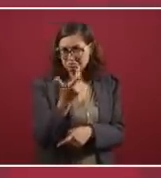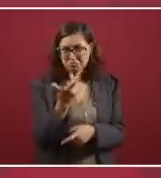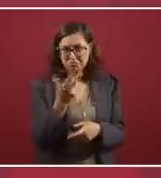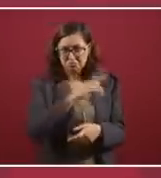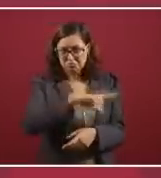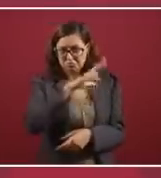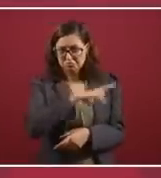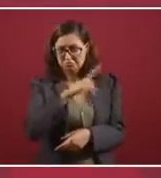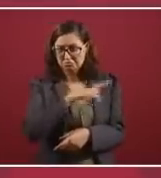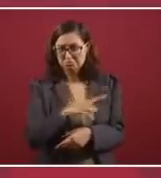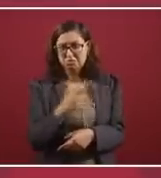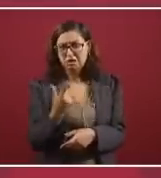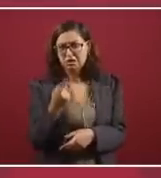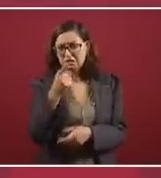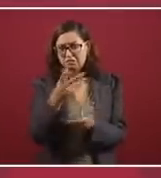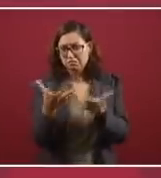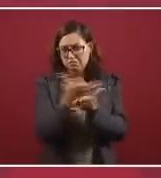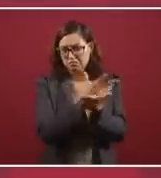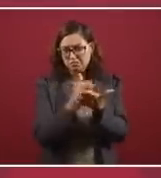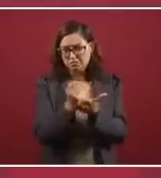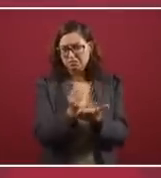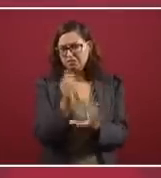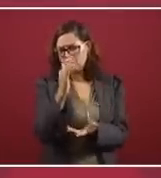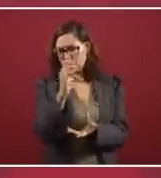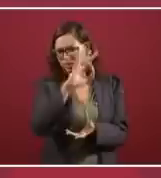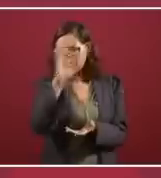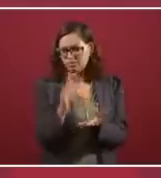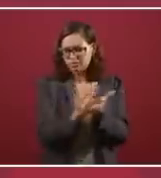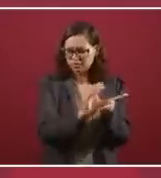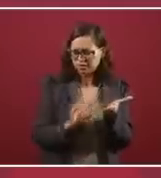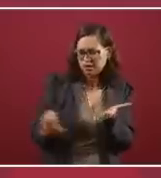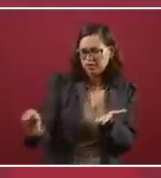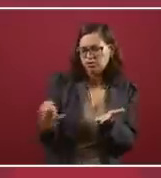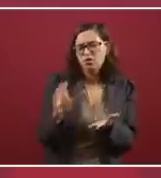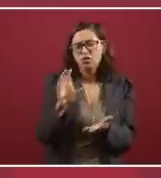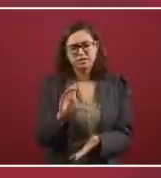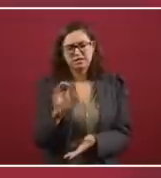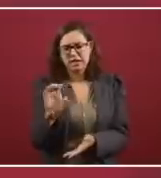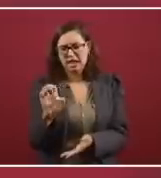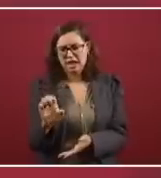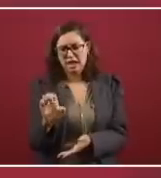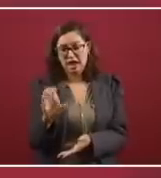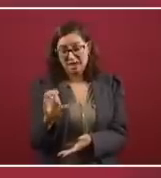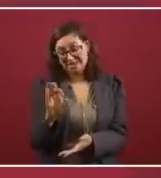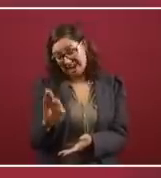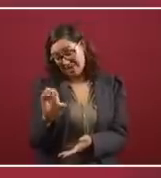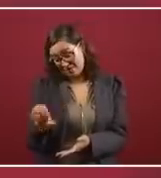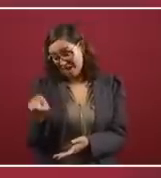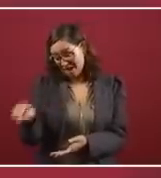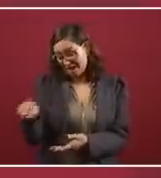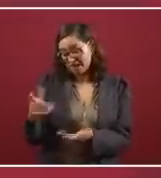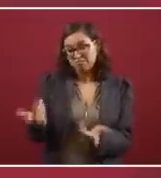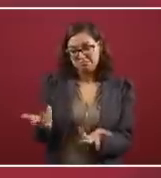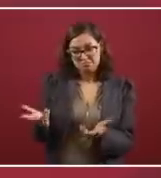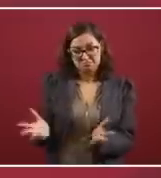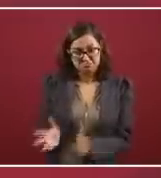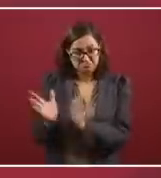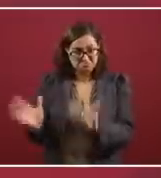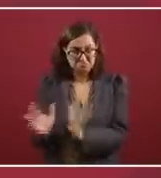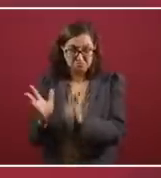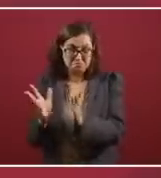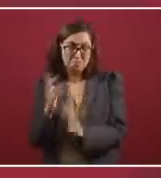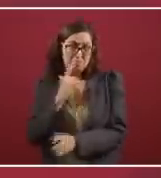el 50% del ingreso bruto, que puede ayudar mucho a mejorar también la